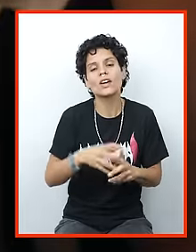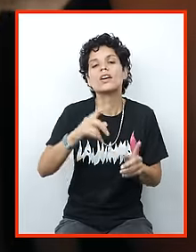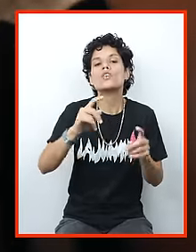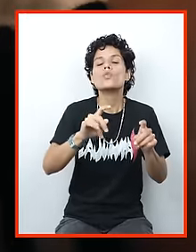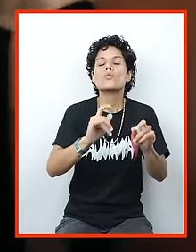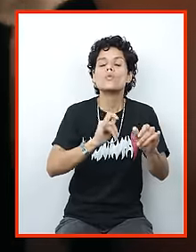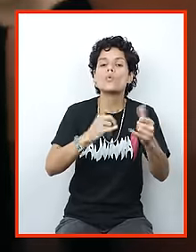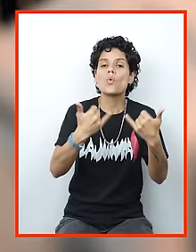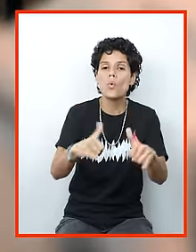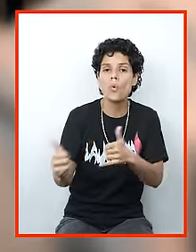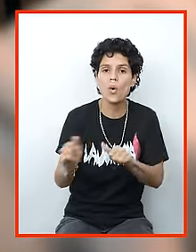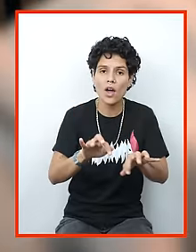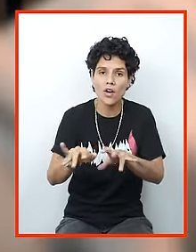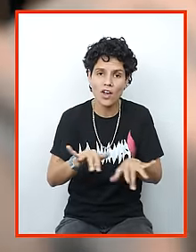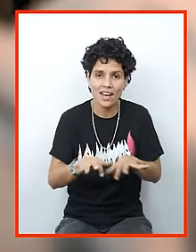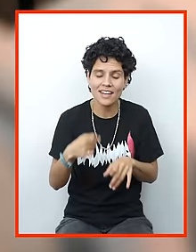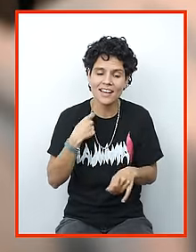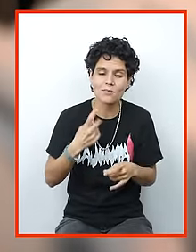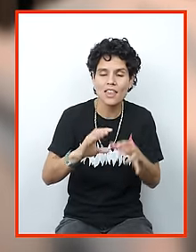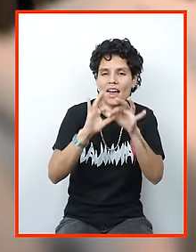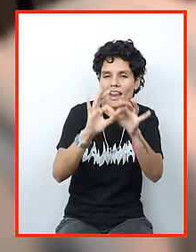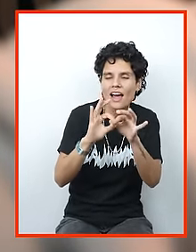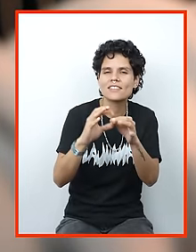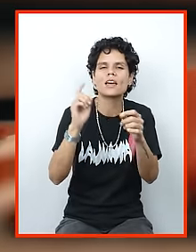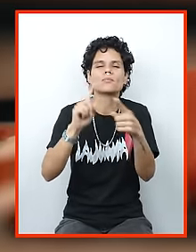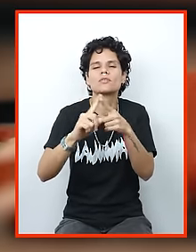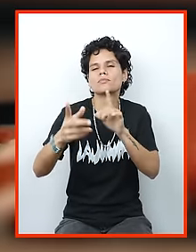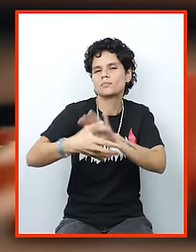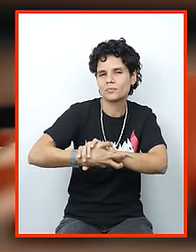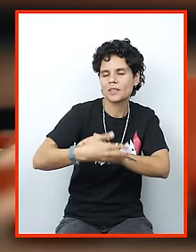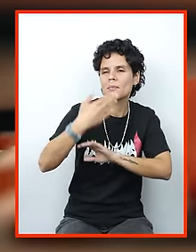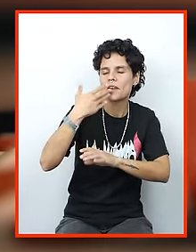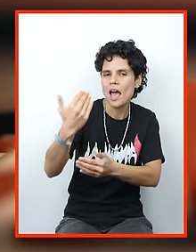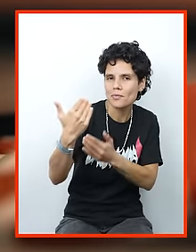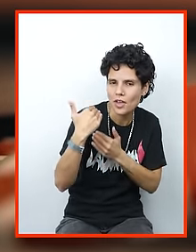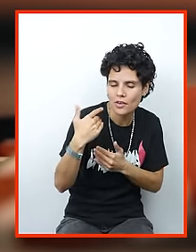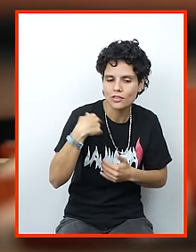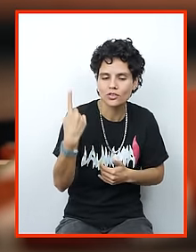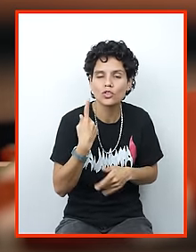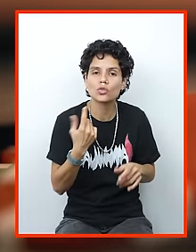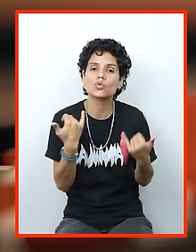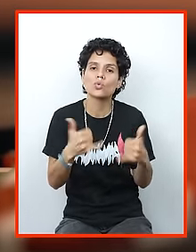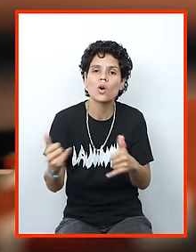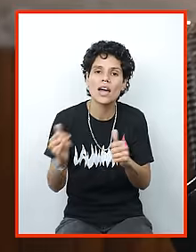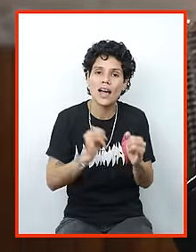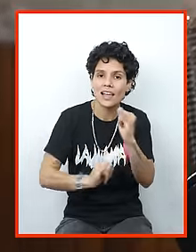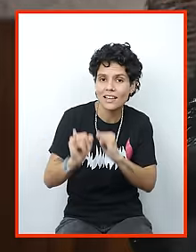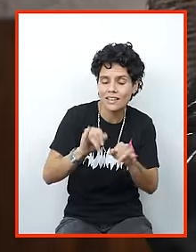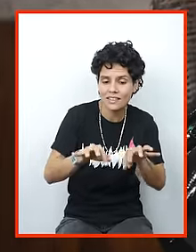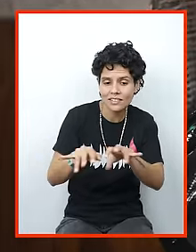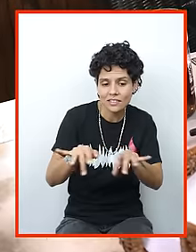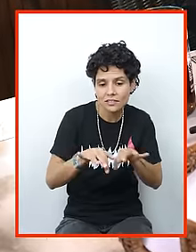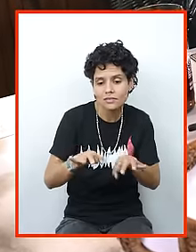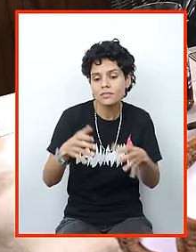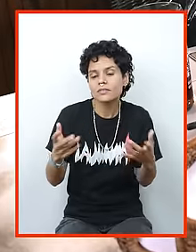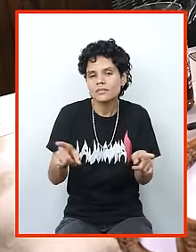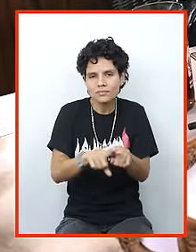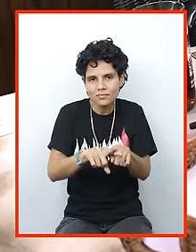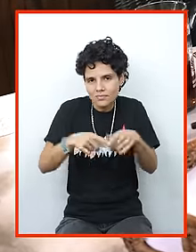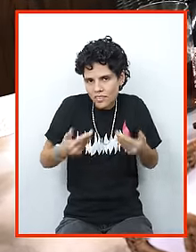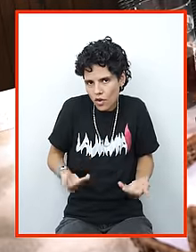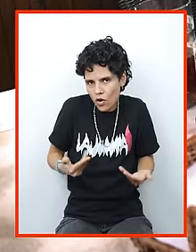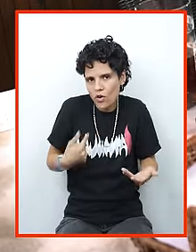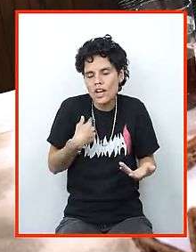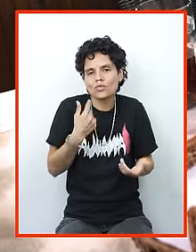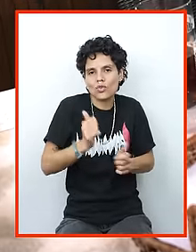buen chileno que Juega en Línea apostó por nosotros. ¡Ah! Juega en Línea, entra al programa, nosotros vamos a hacer un